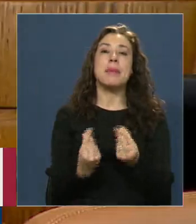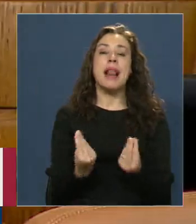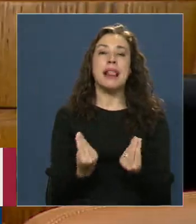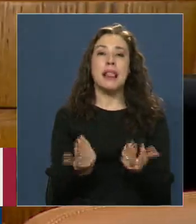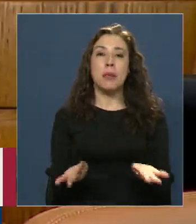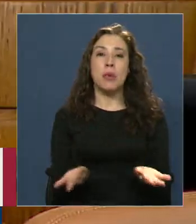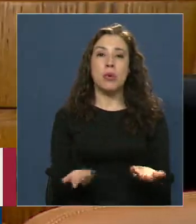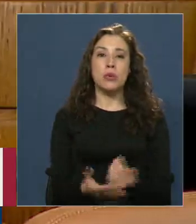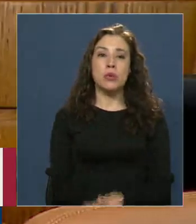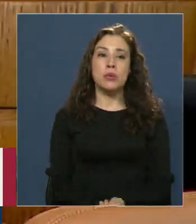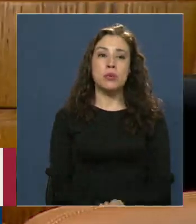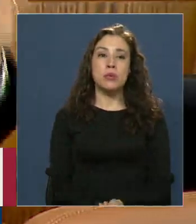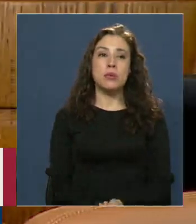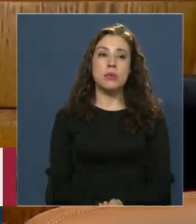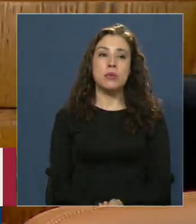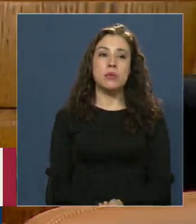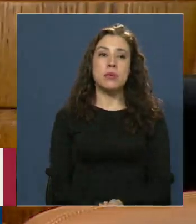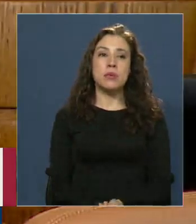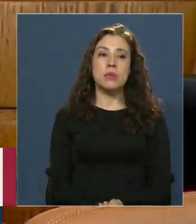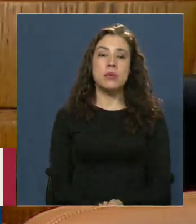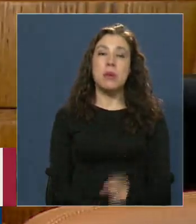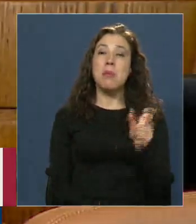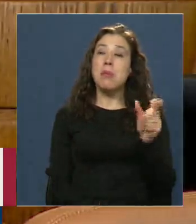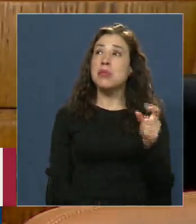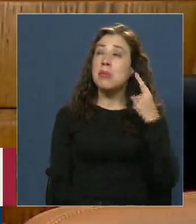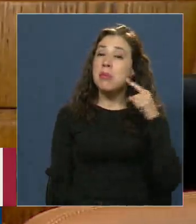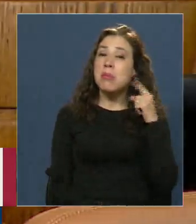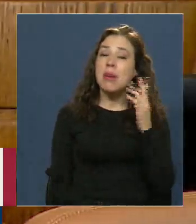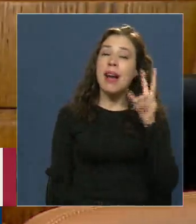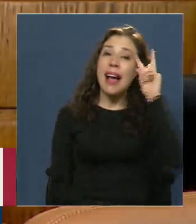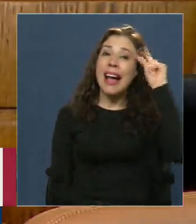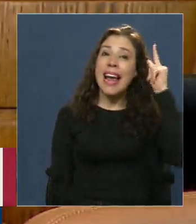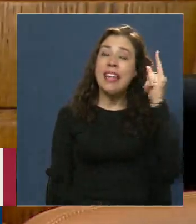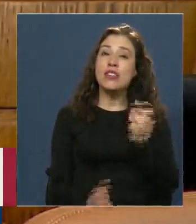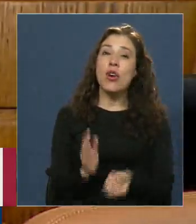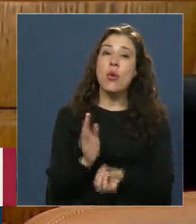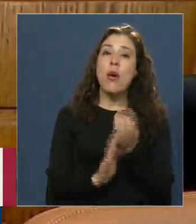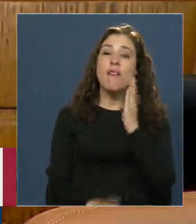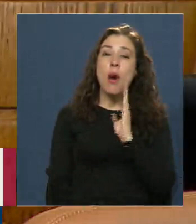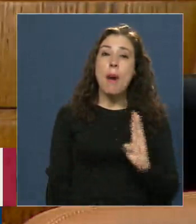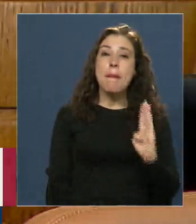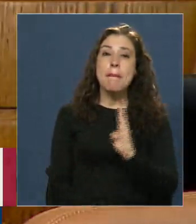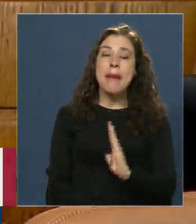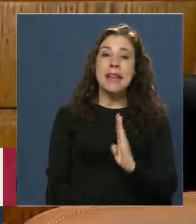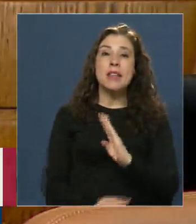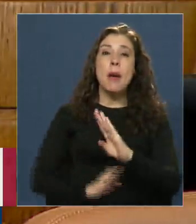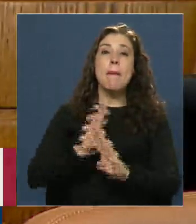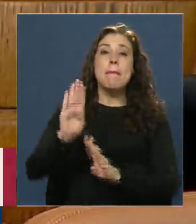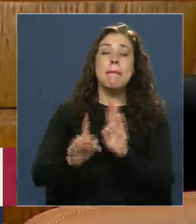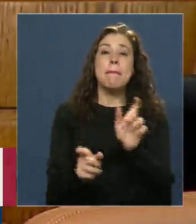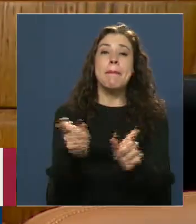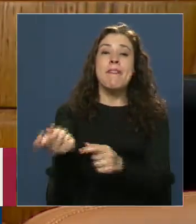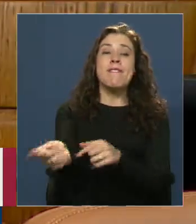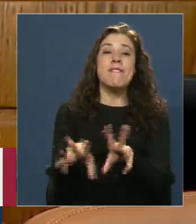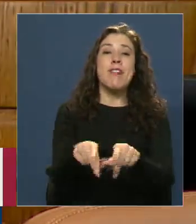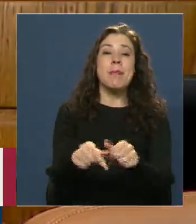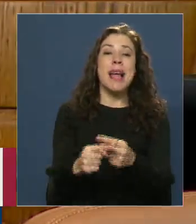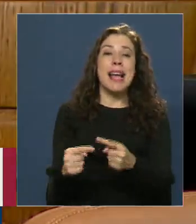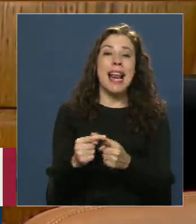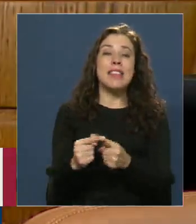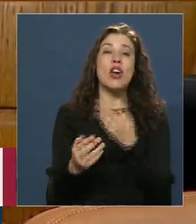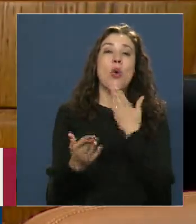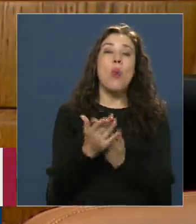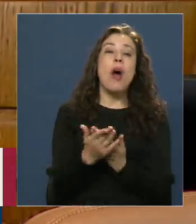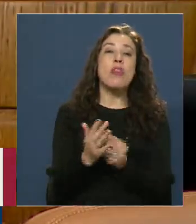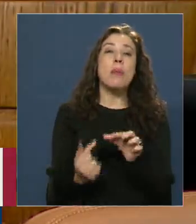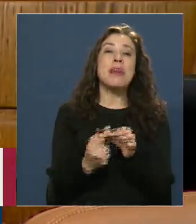temores. Vuelvo a repetir para los que no quieren escuchar, la creación de nuevos beneficios para proteger a las familias de clase media frente